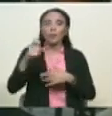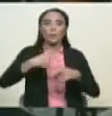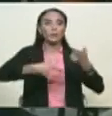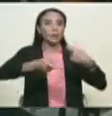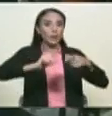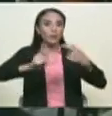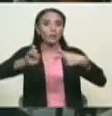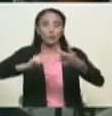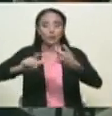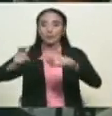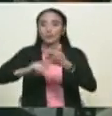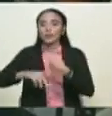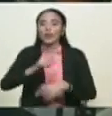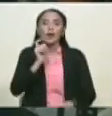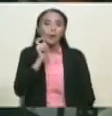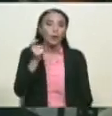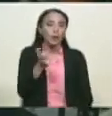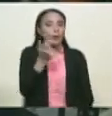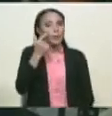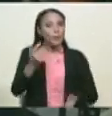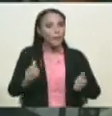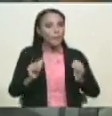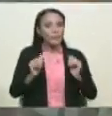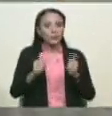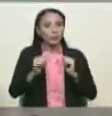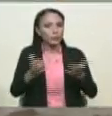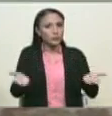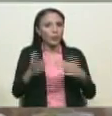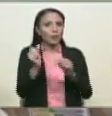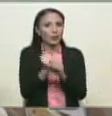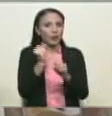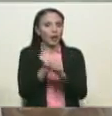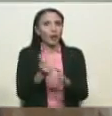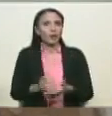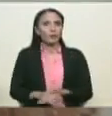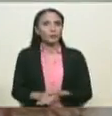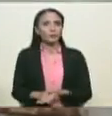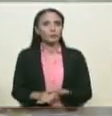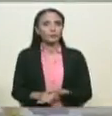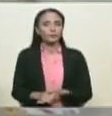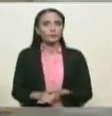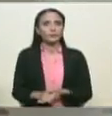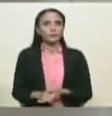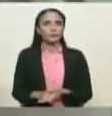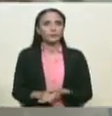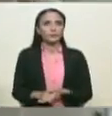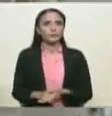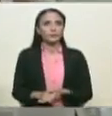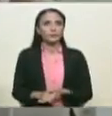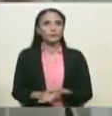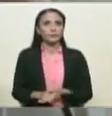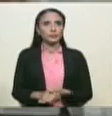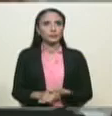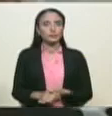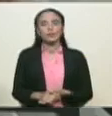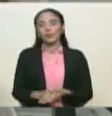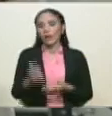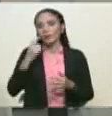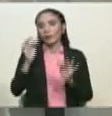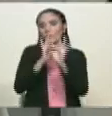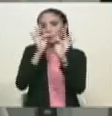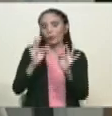municipales de acá de Guarenas. Y comencemos a cerrar ese ciclo. Tenemos que romperle el espinazo al que agrede el pueblo. Y la mejor manera